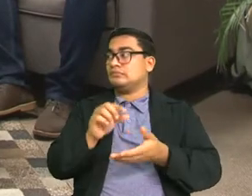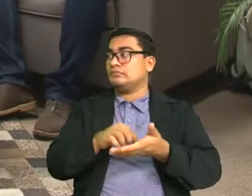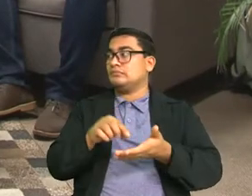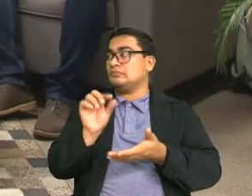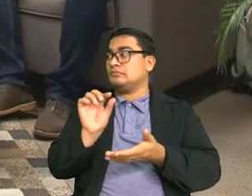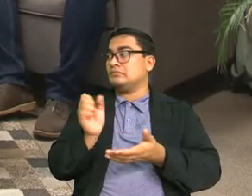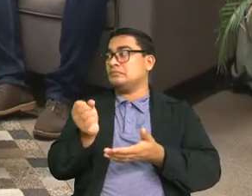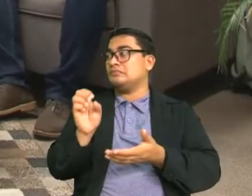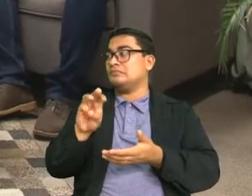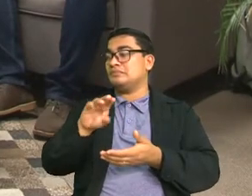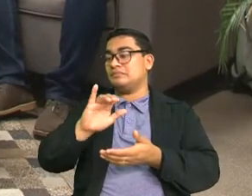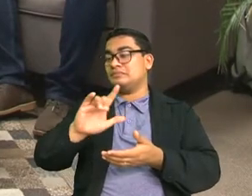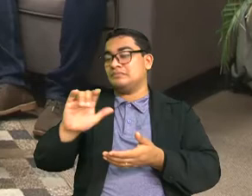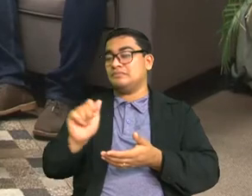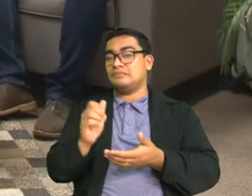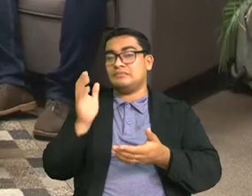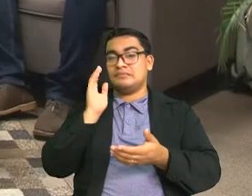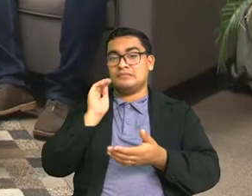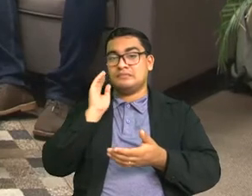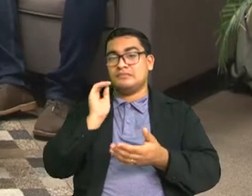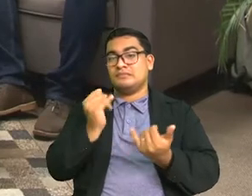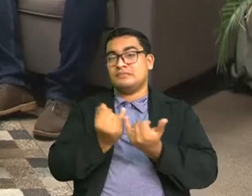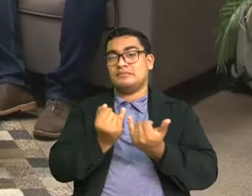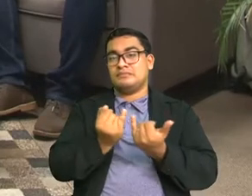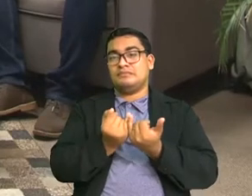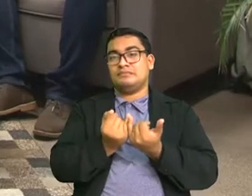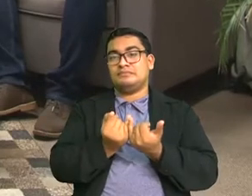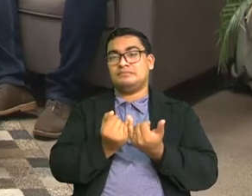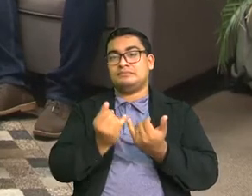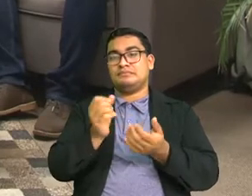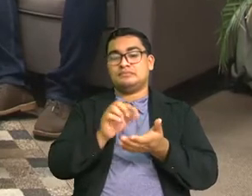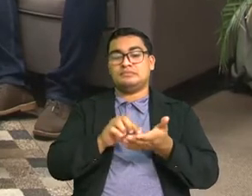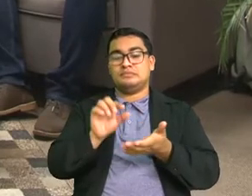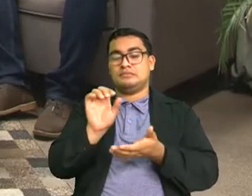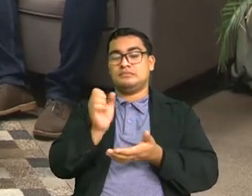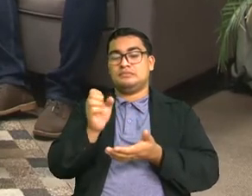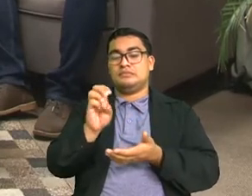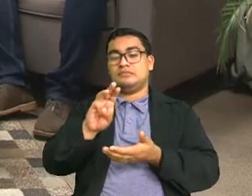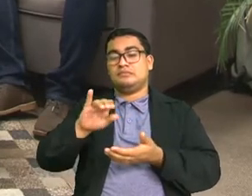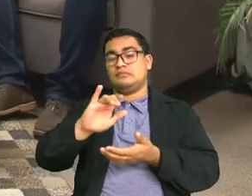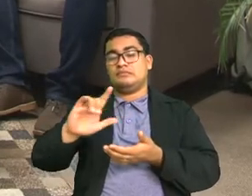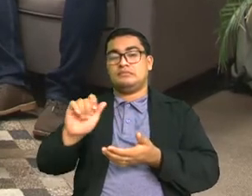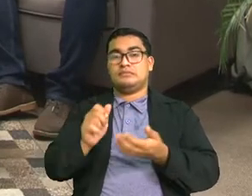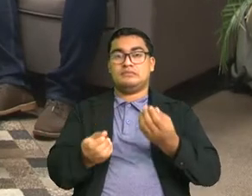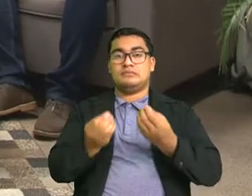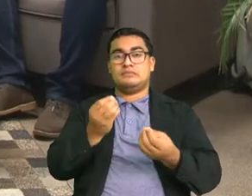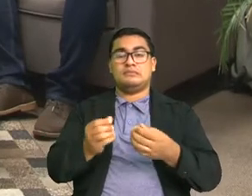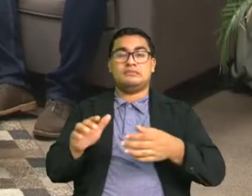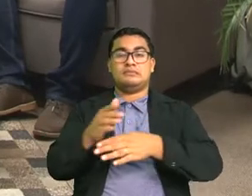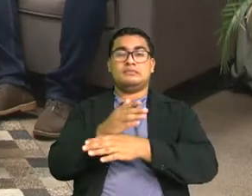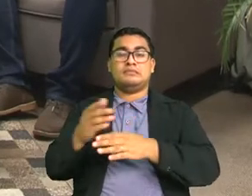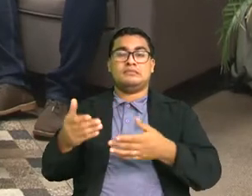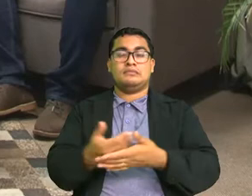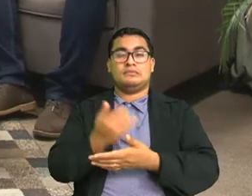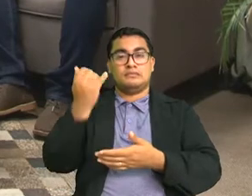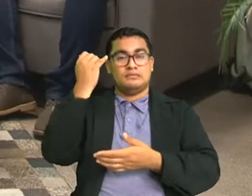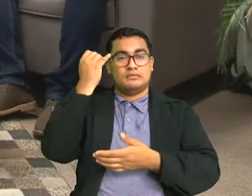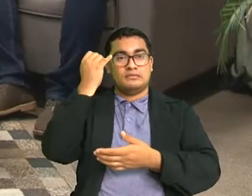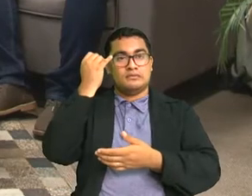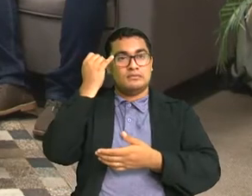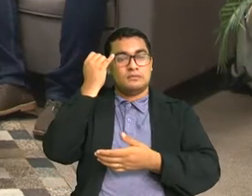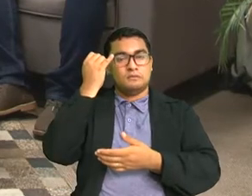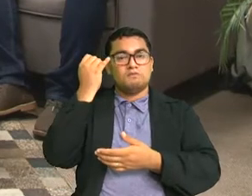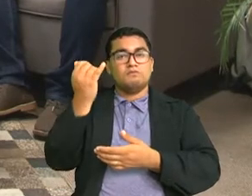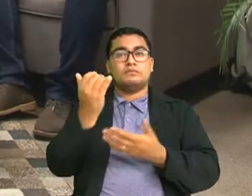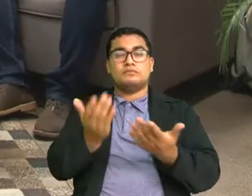experimental experimental o sevilla de que altamente dependiente de altos contenidos tecnológicos de insumos